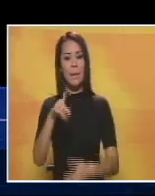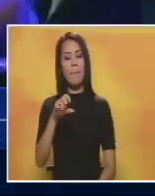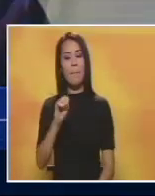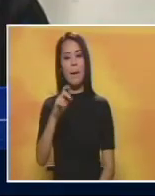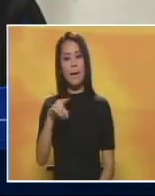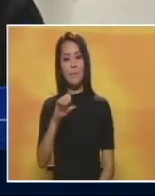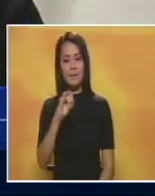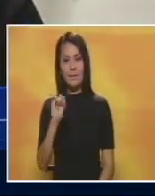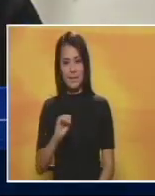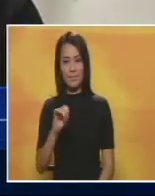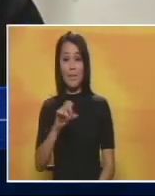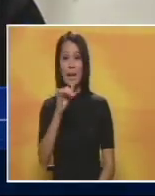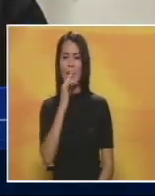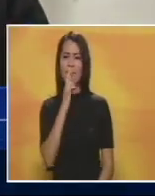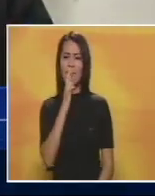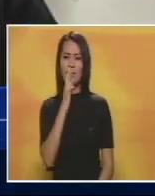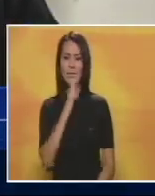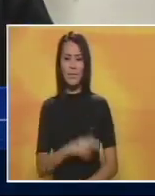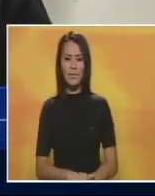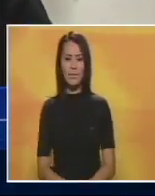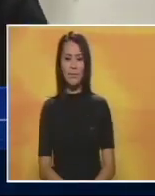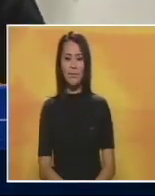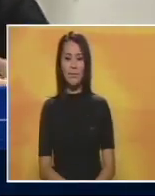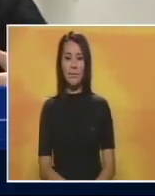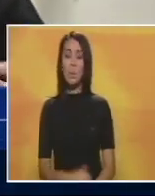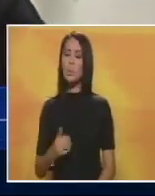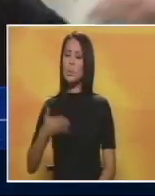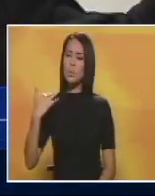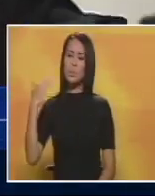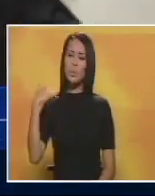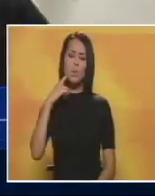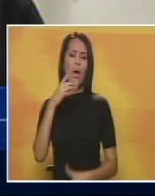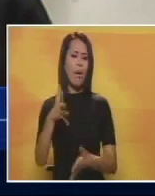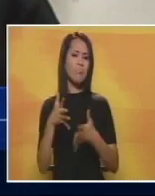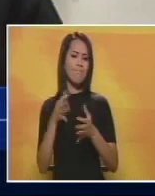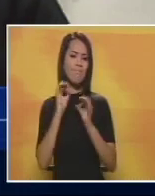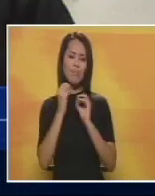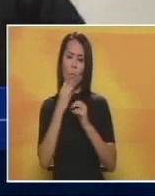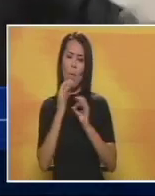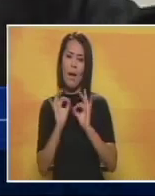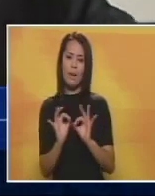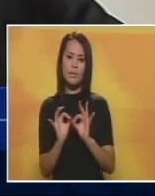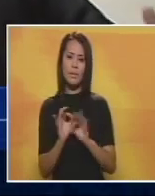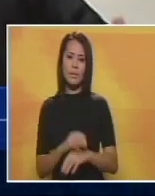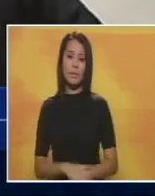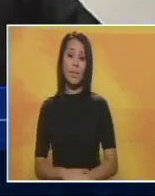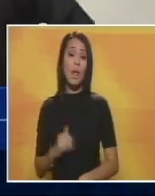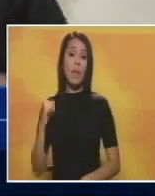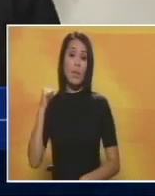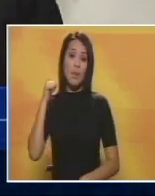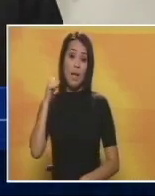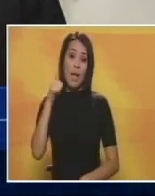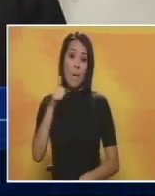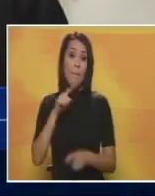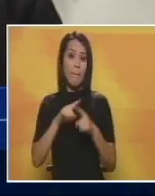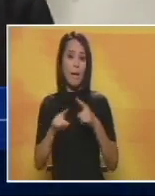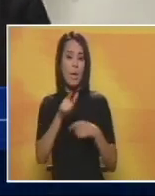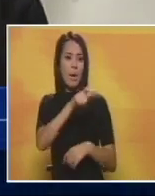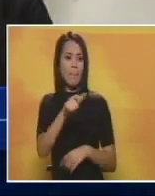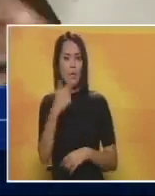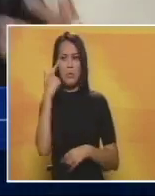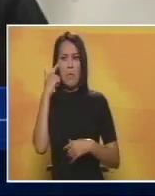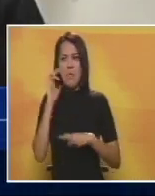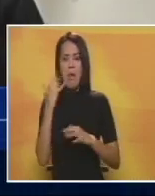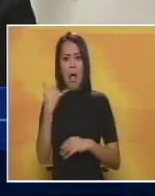Pepsi Music. Es algo que me merecía hace mucho tiempo, puesto que Revelación no es lo que acaba de salir, sino lo que tiene muchísimo tiempo ahí, pero nadie sabía que